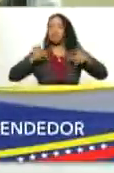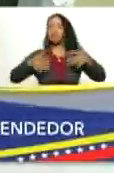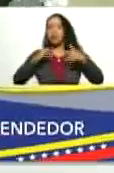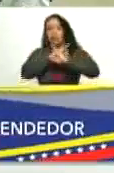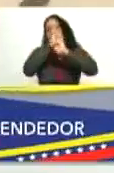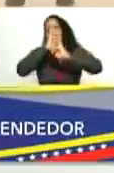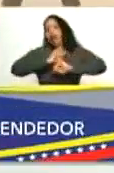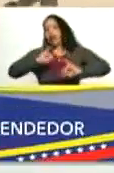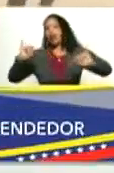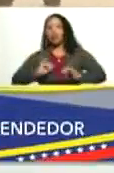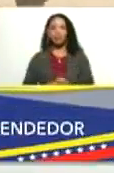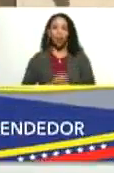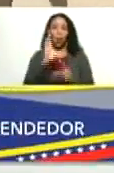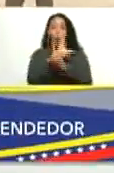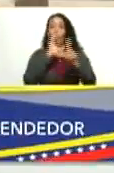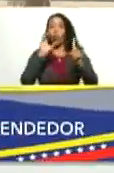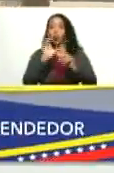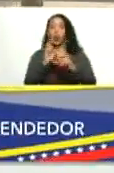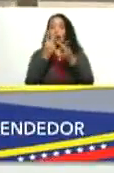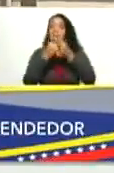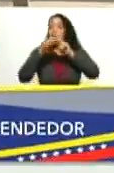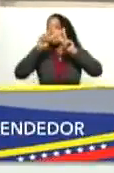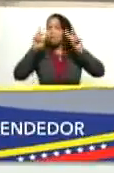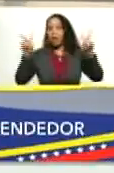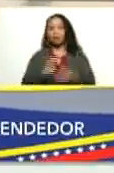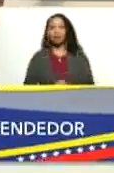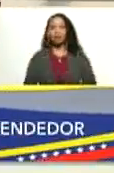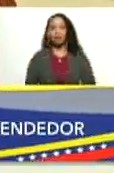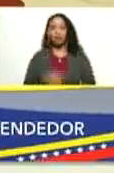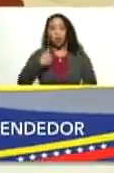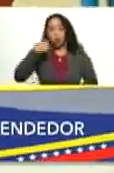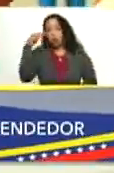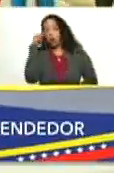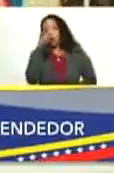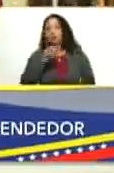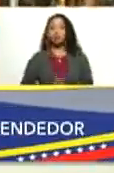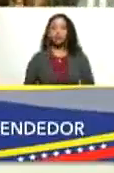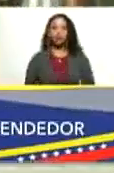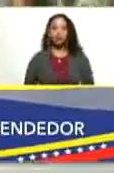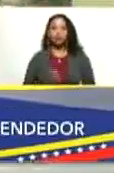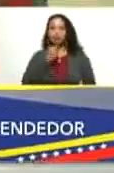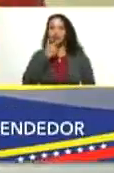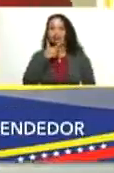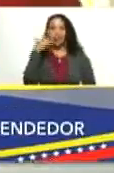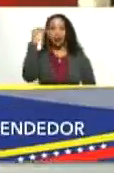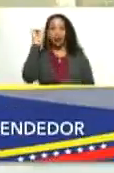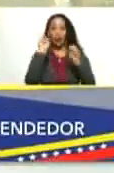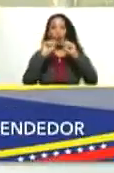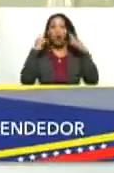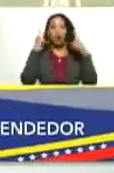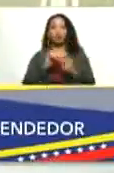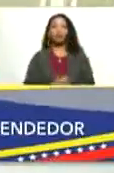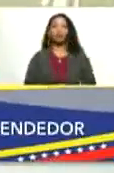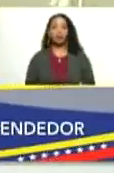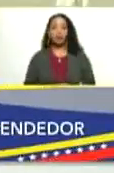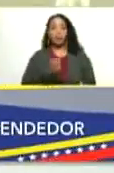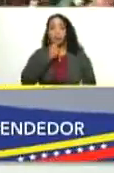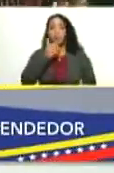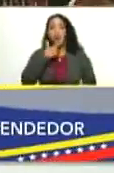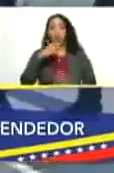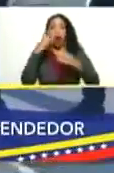felicidad, cultura de paz, ¿ah? Y estuve viendo, bueno, lo bello que está La Guaira, ¿ah? Y lo bello que está